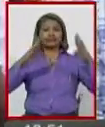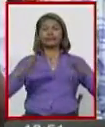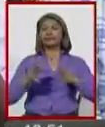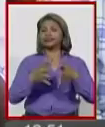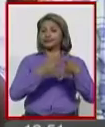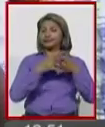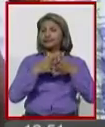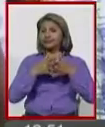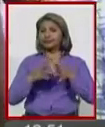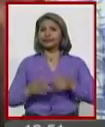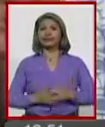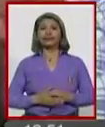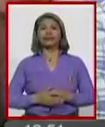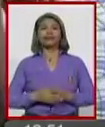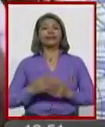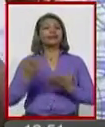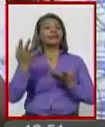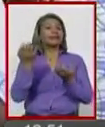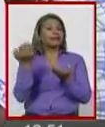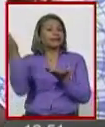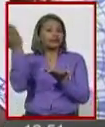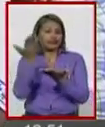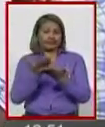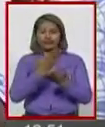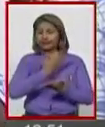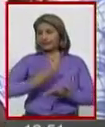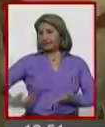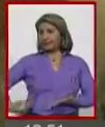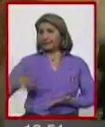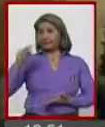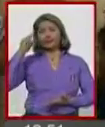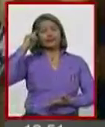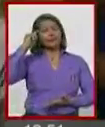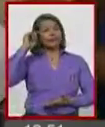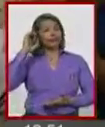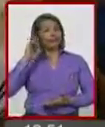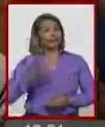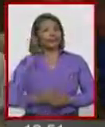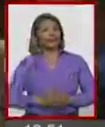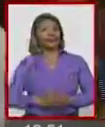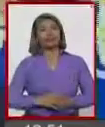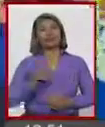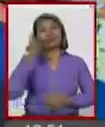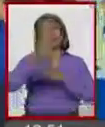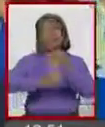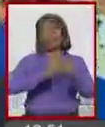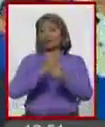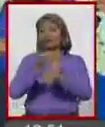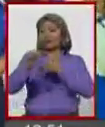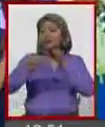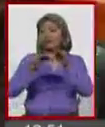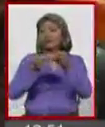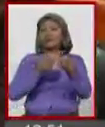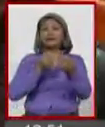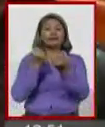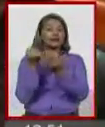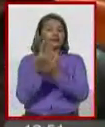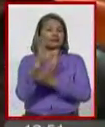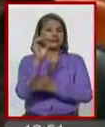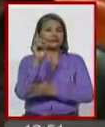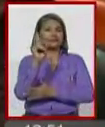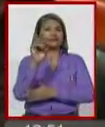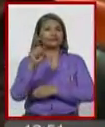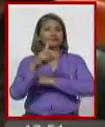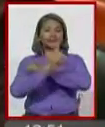en Estados Unidos y de allá quiere venir a ser presidente, ni que lo piense. El plazo de un año es para socializar y debatir el nuevo código